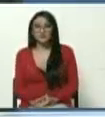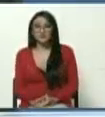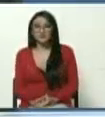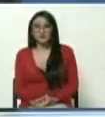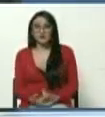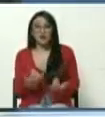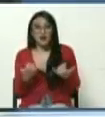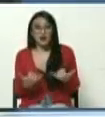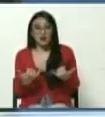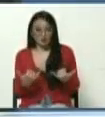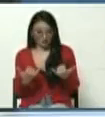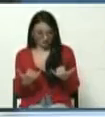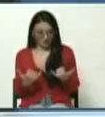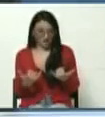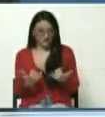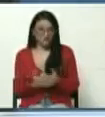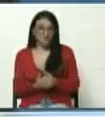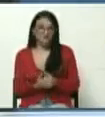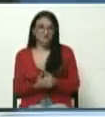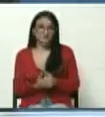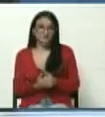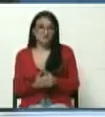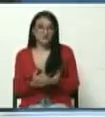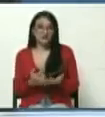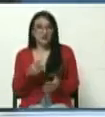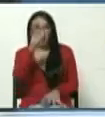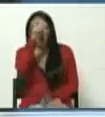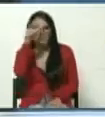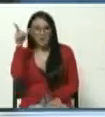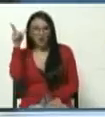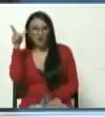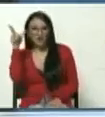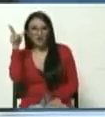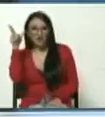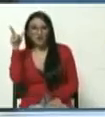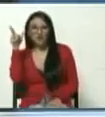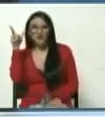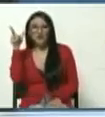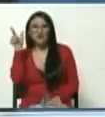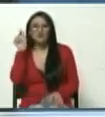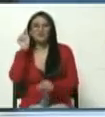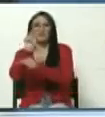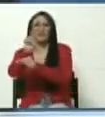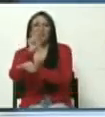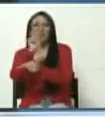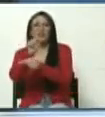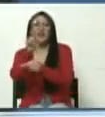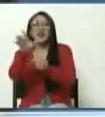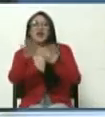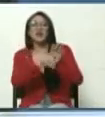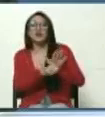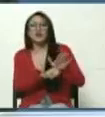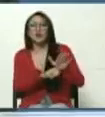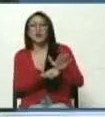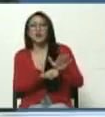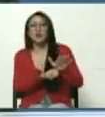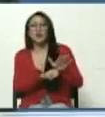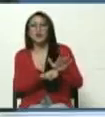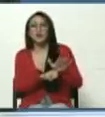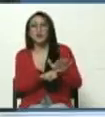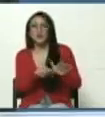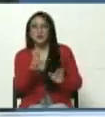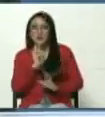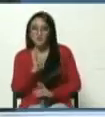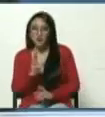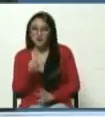Ahora resulta que sale Leopoldo López a acusarlo a él de ladrón y este le